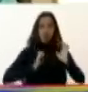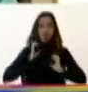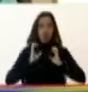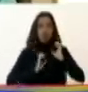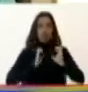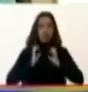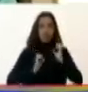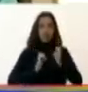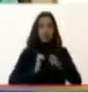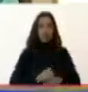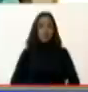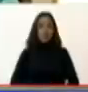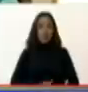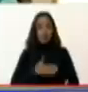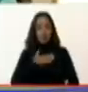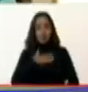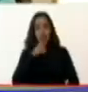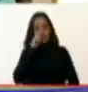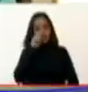Se le salen las lágrimas a uno.